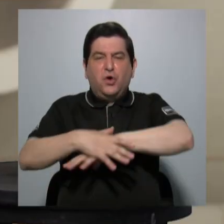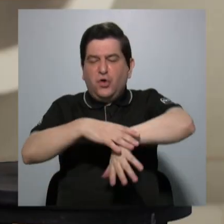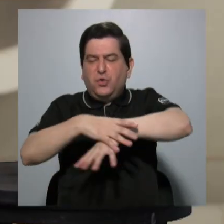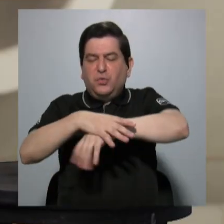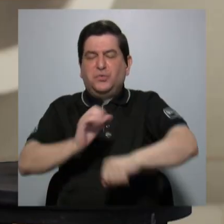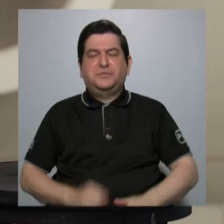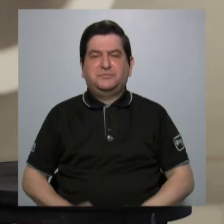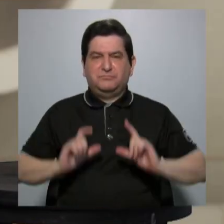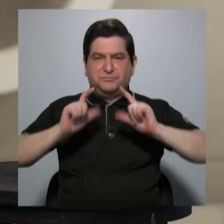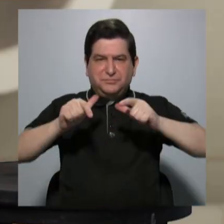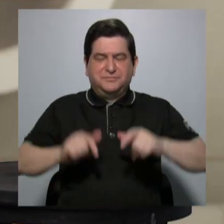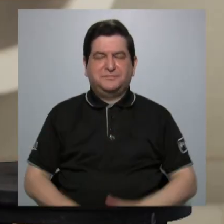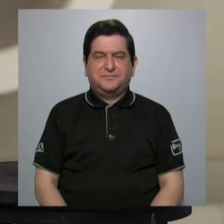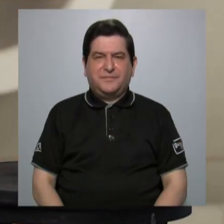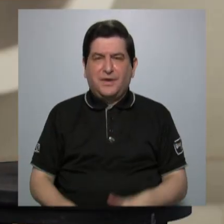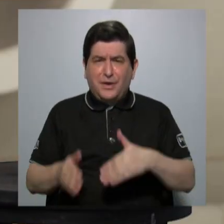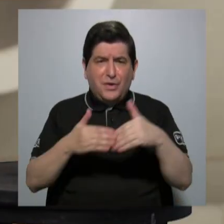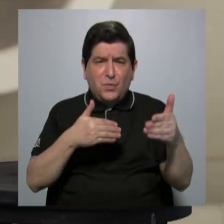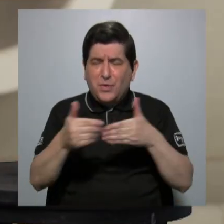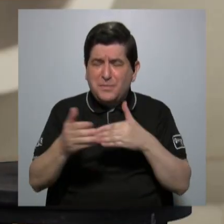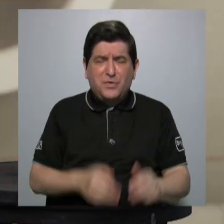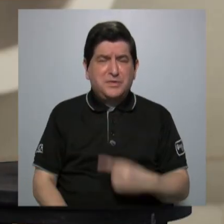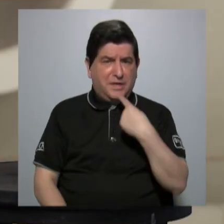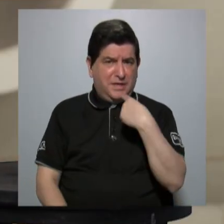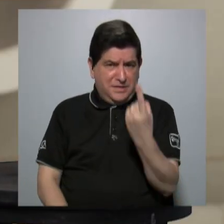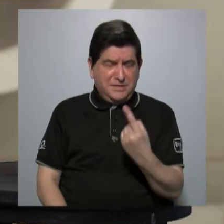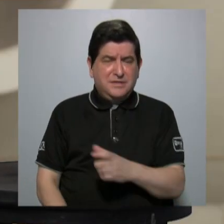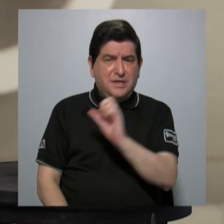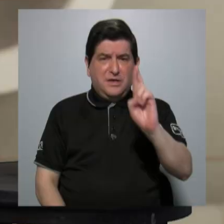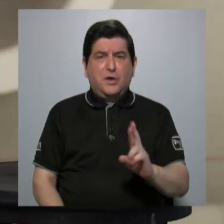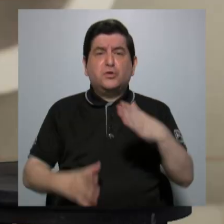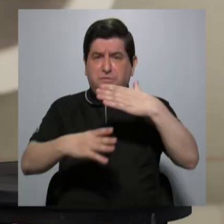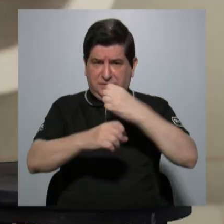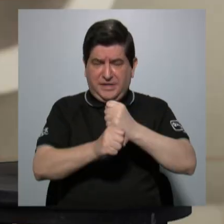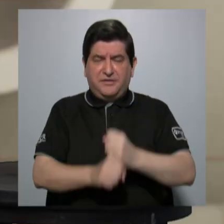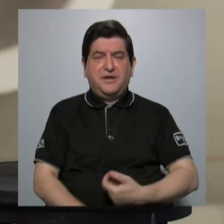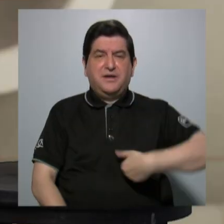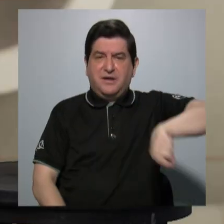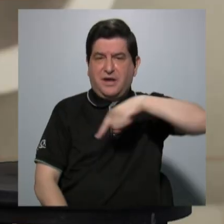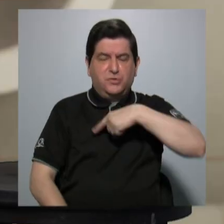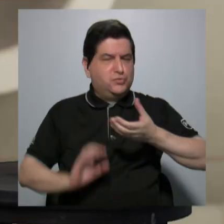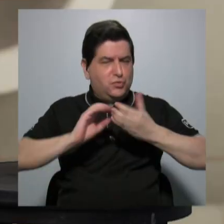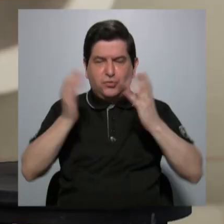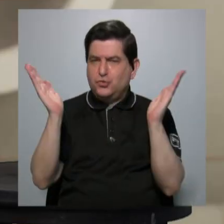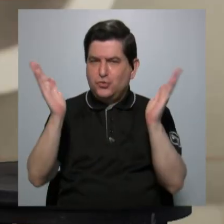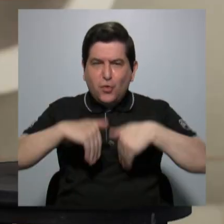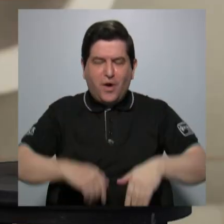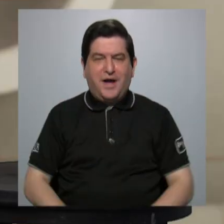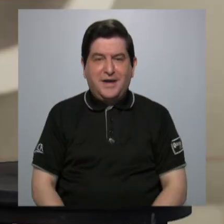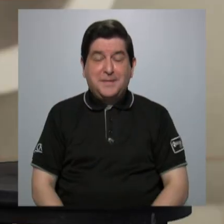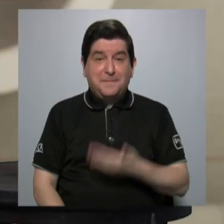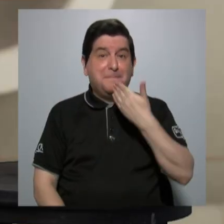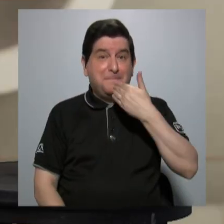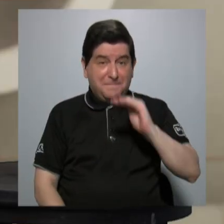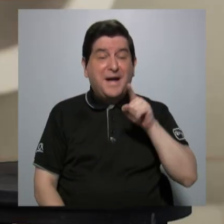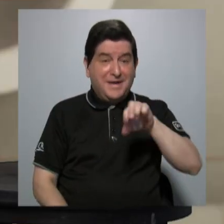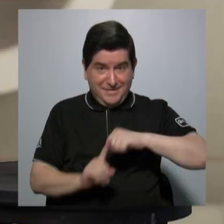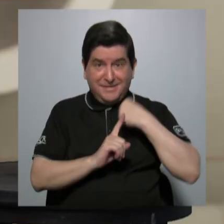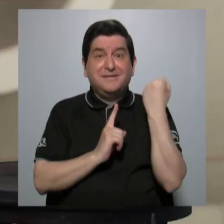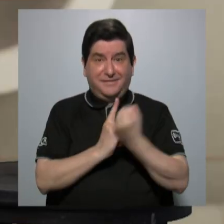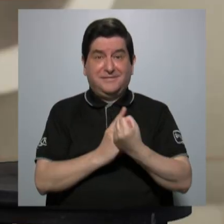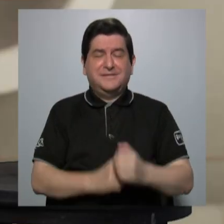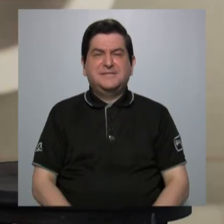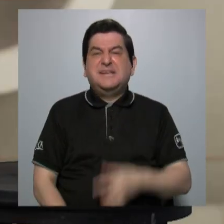mezclado. Figúrese usted que a pesar de todas las cosas que se dice que se hacen en Costa Rica, no tenemos cifras, porque estamos mal en cifras hasta en